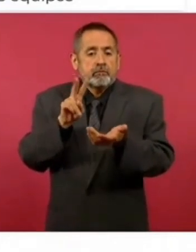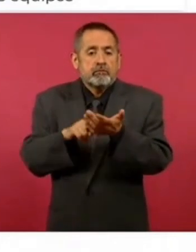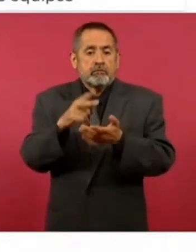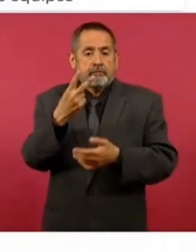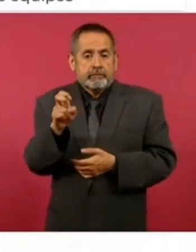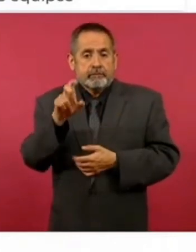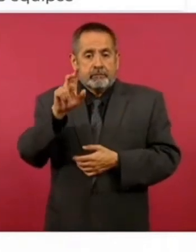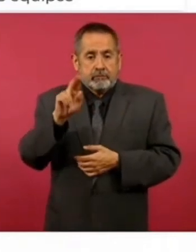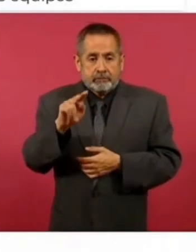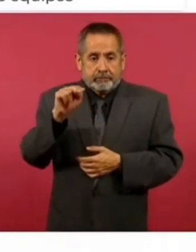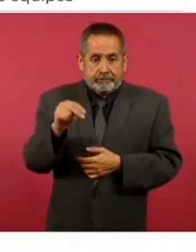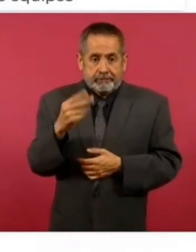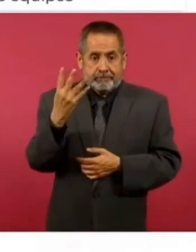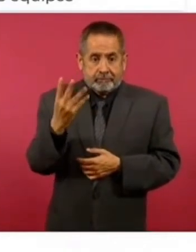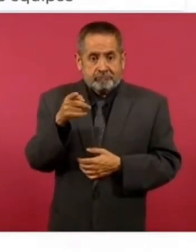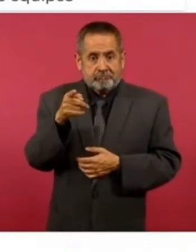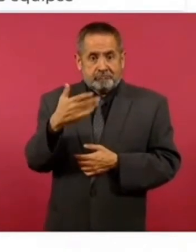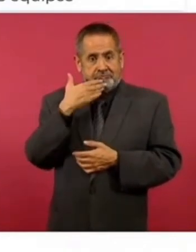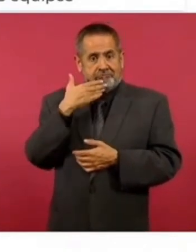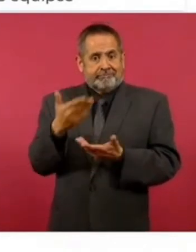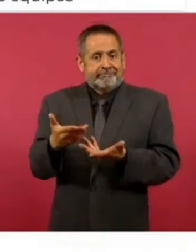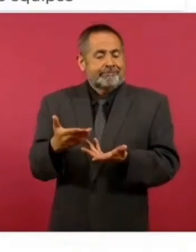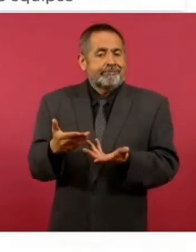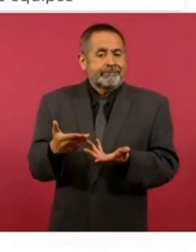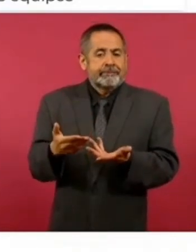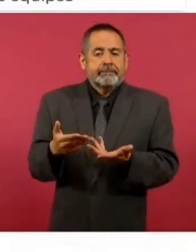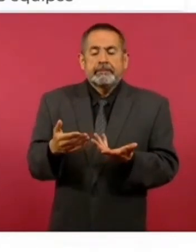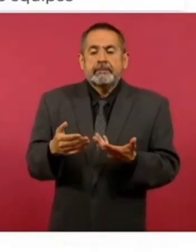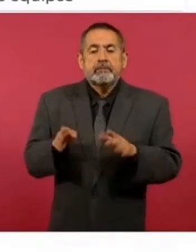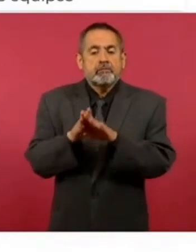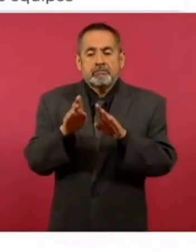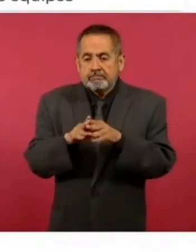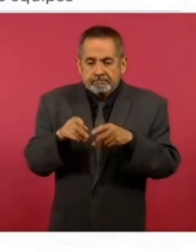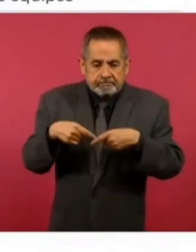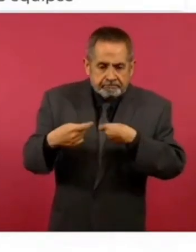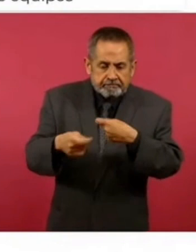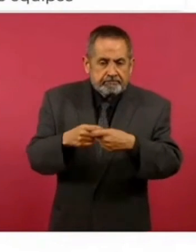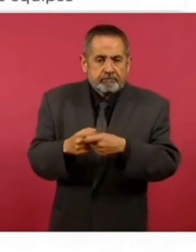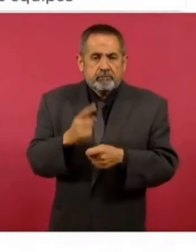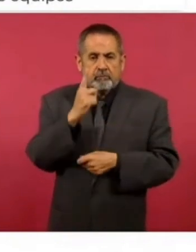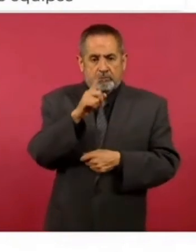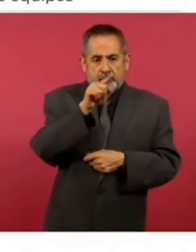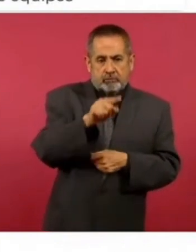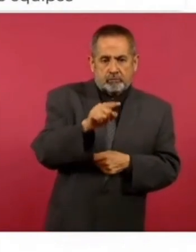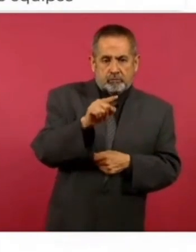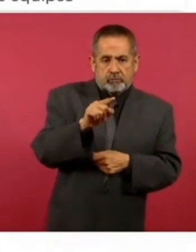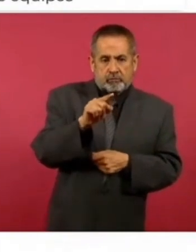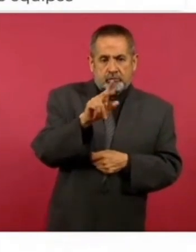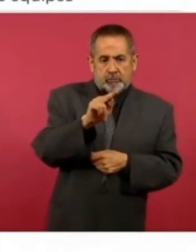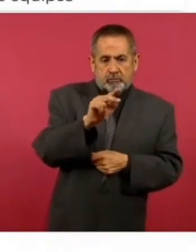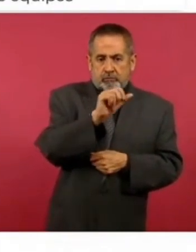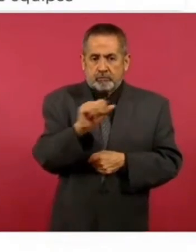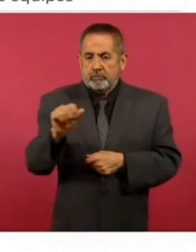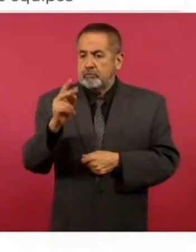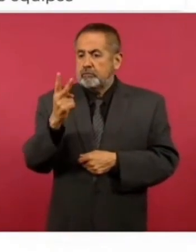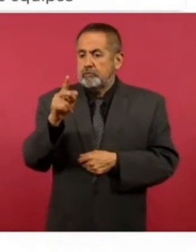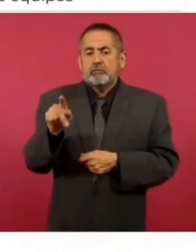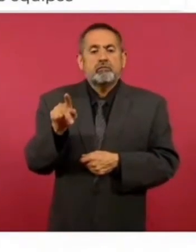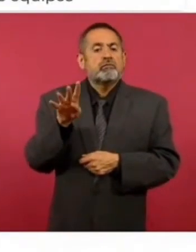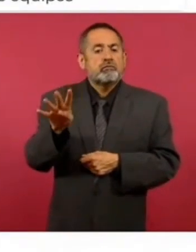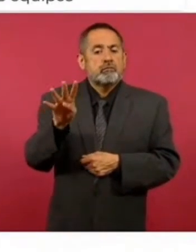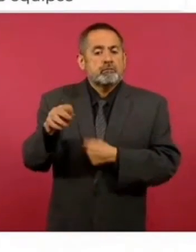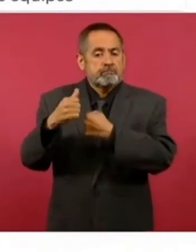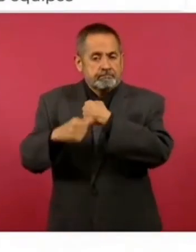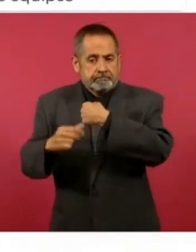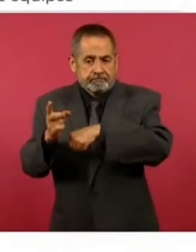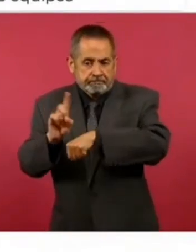primer trimestre de lo que va del 2023. La productividad de los quirófanos en Sonora pasó de 1.80 a 2.19